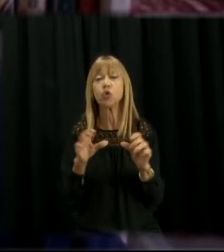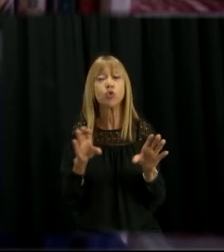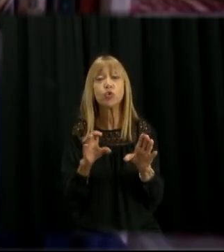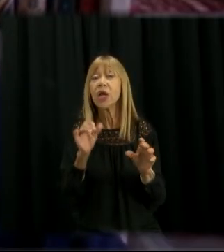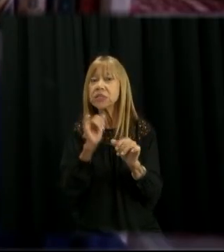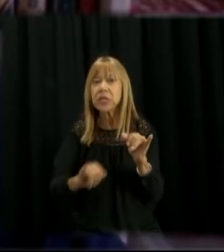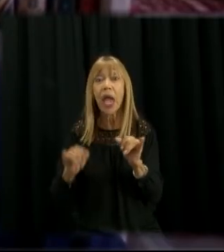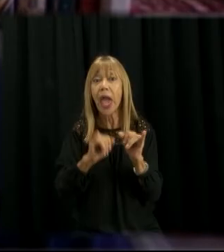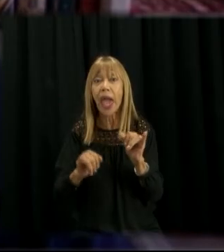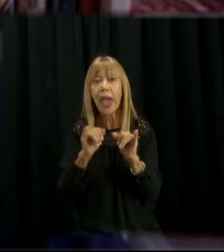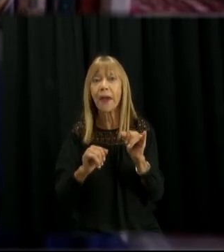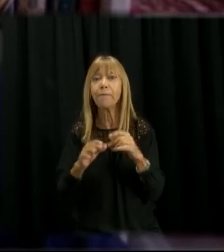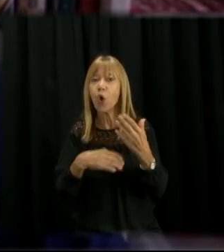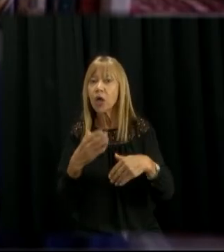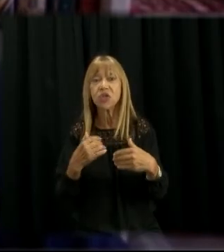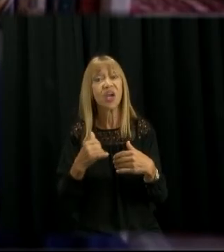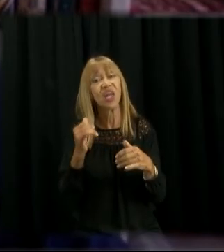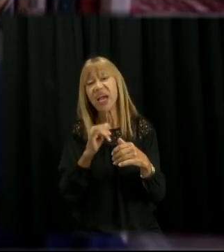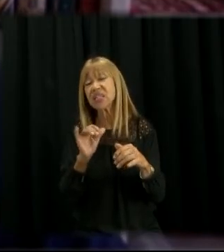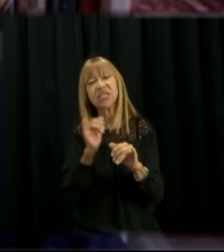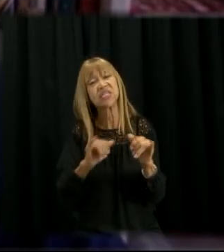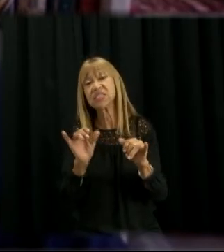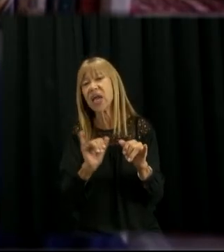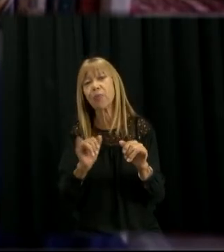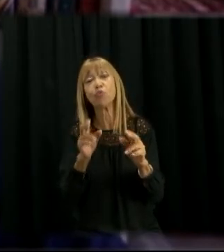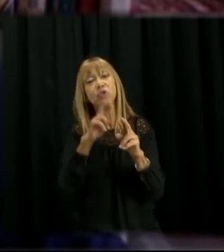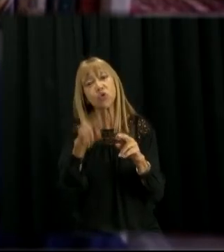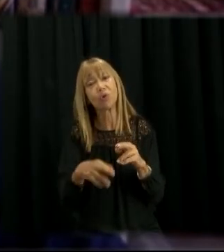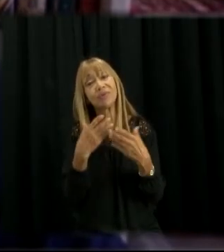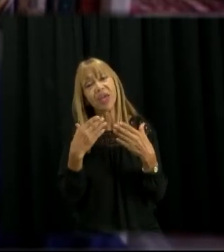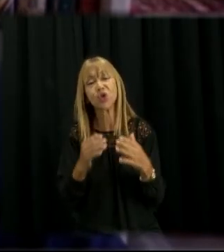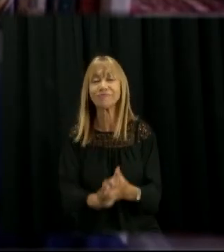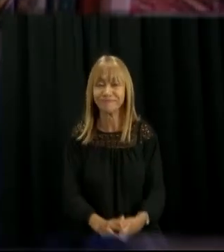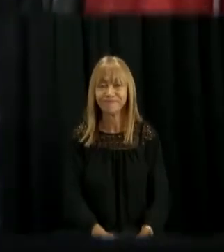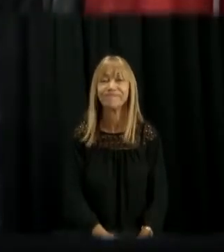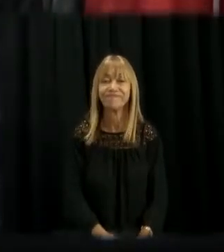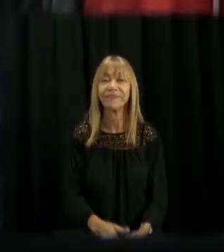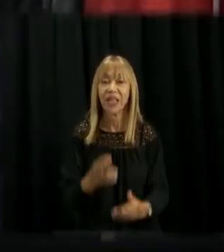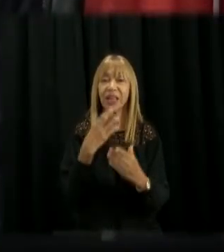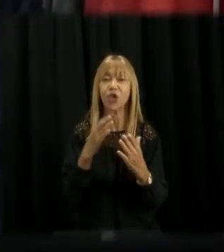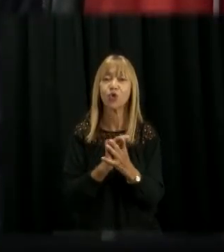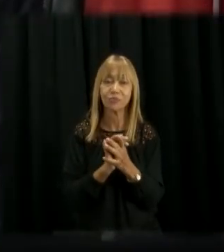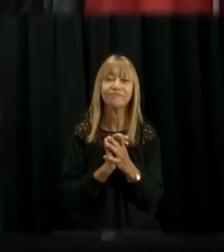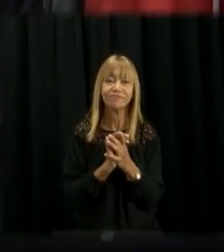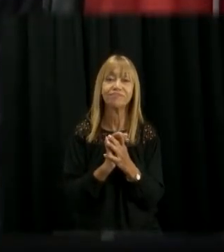si continuamos, hacemos los mismos procesos, vamos a tener los mismos resultados. Gracias.